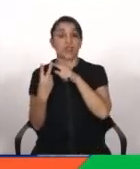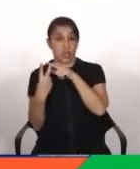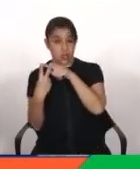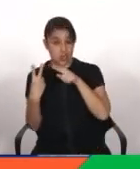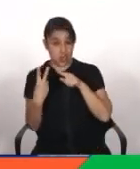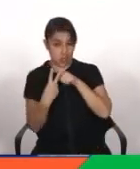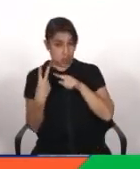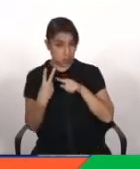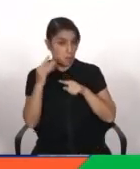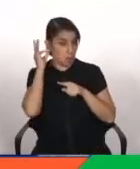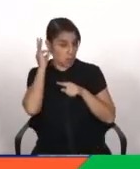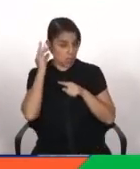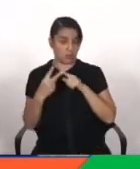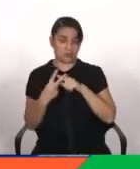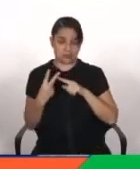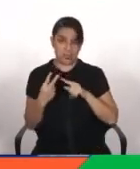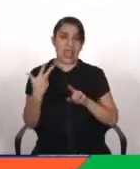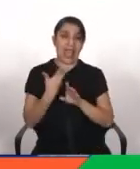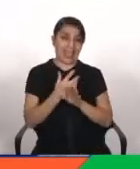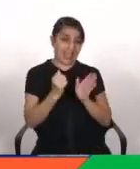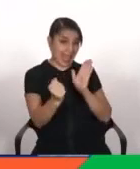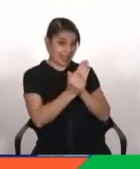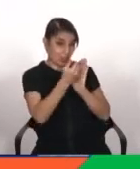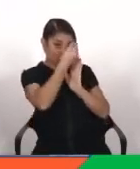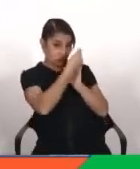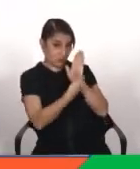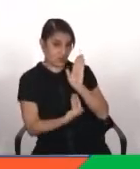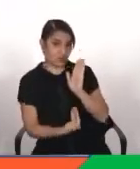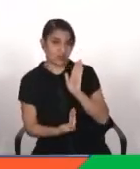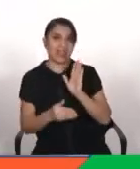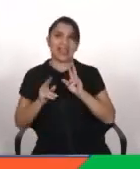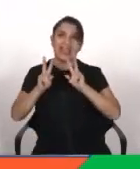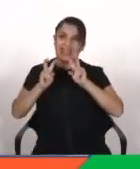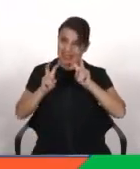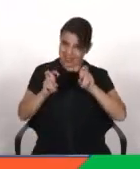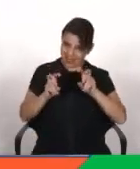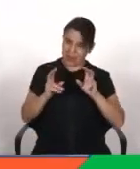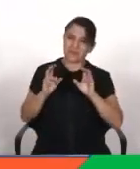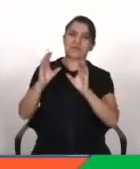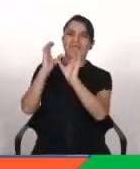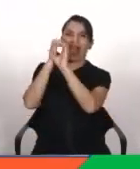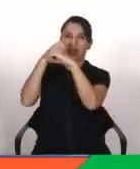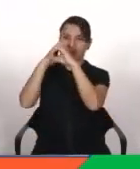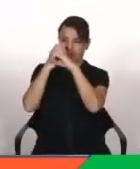buenas prácticas de esto, que no me acuerdo de qué lo que era. Era de astronomía, ¿cierto? Sí. Sí.